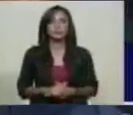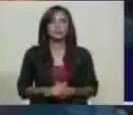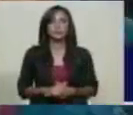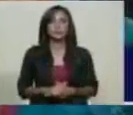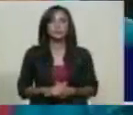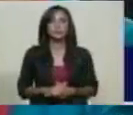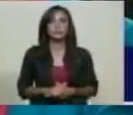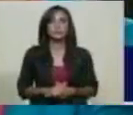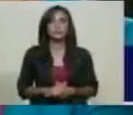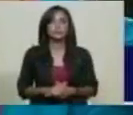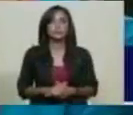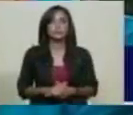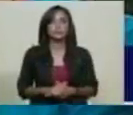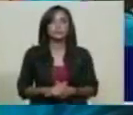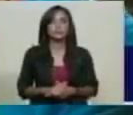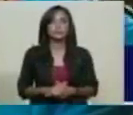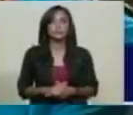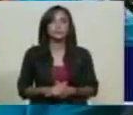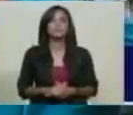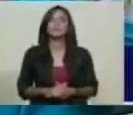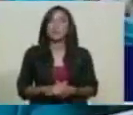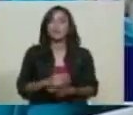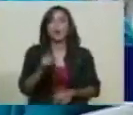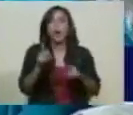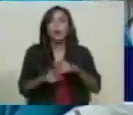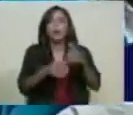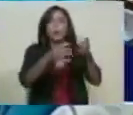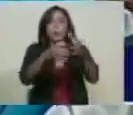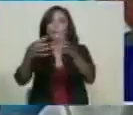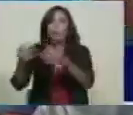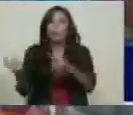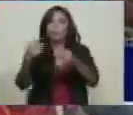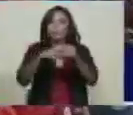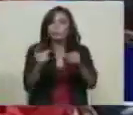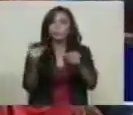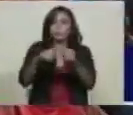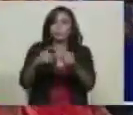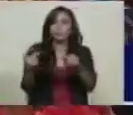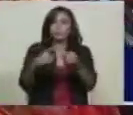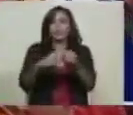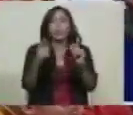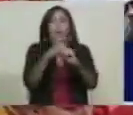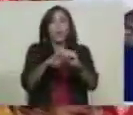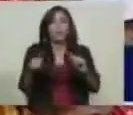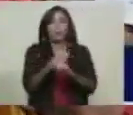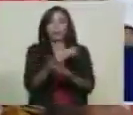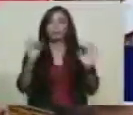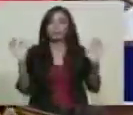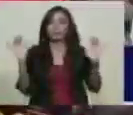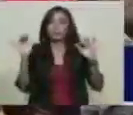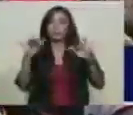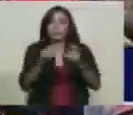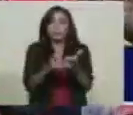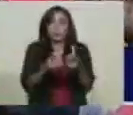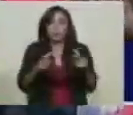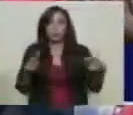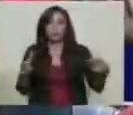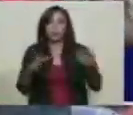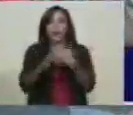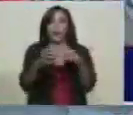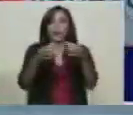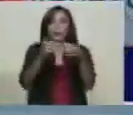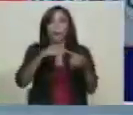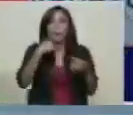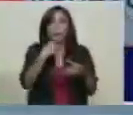otros grupos que seguramente no se iban a sumar, pero la gran mayoría de las fuerzas revolucionarias se sumaron a la construcción del Partido